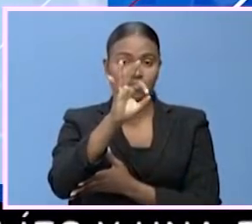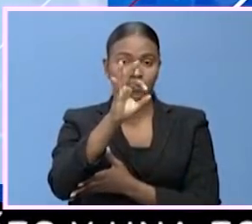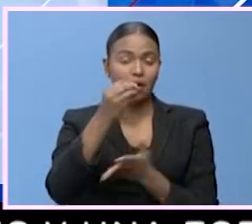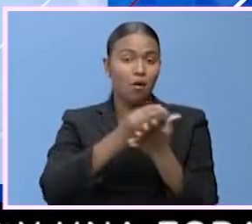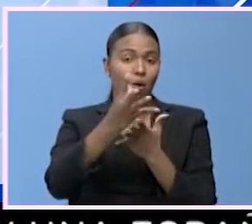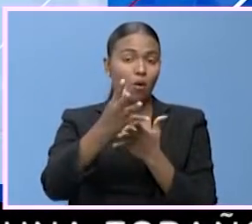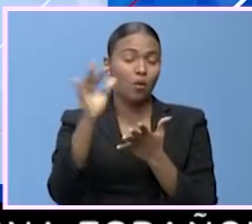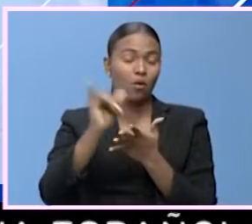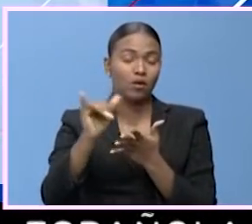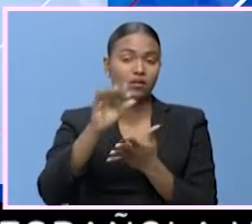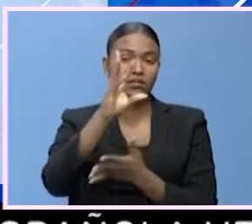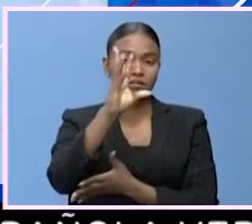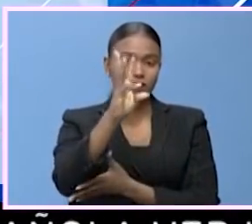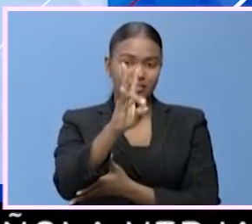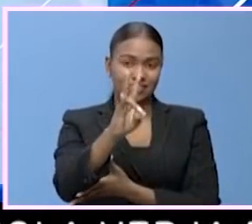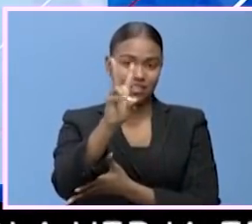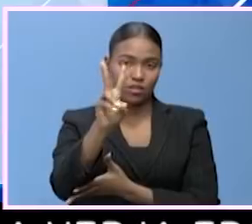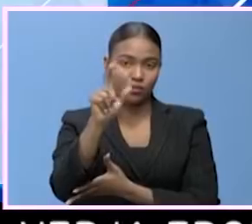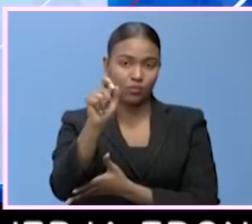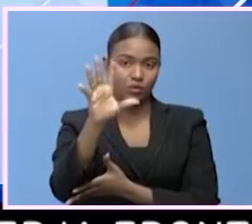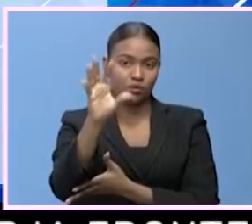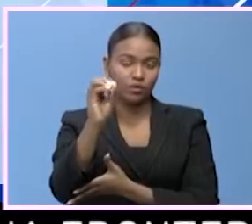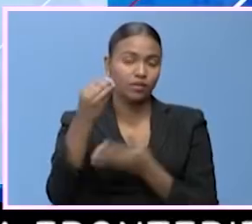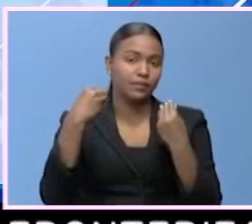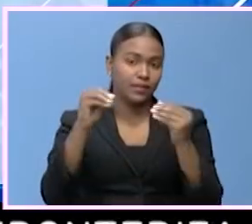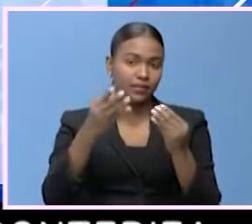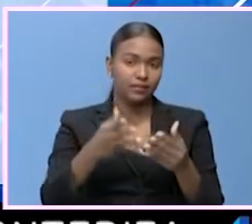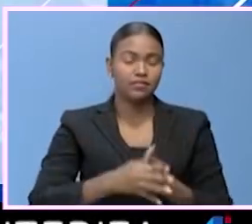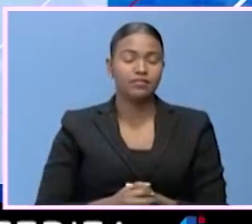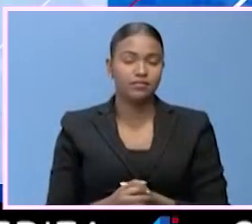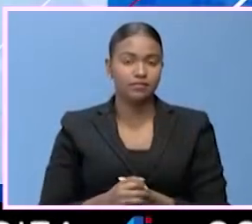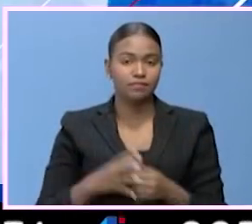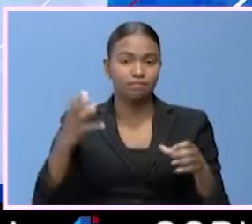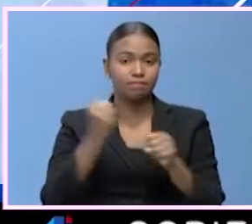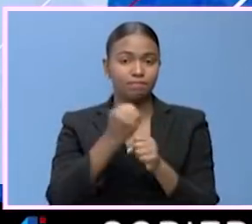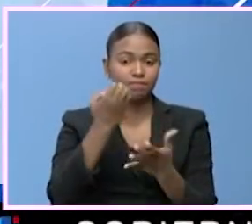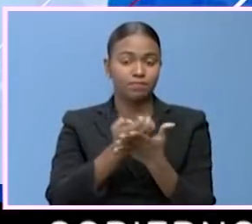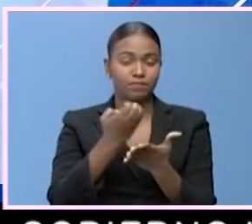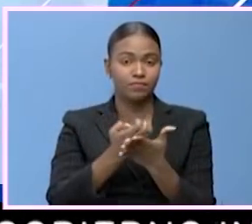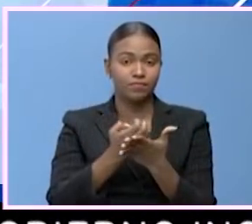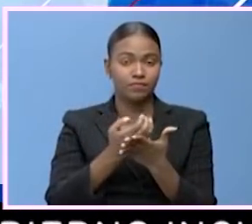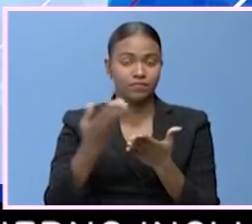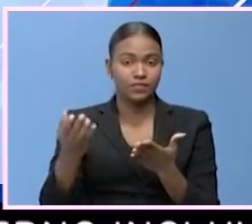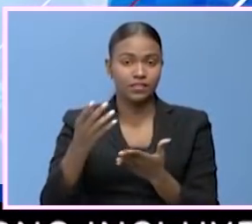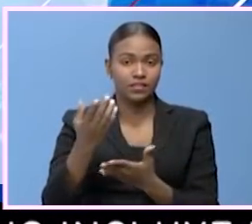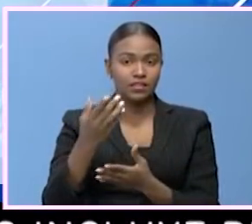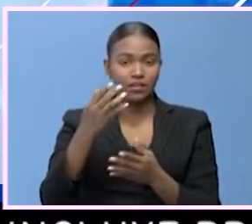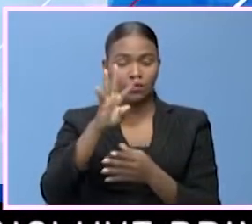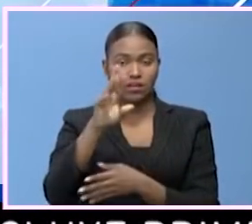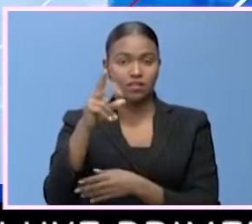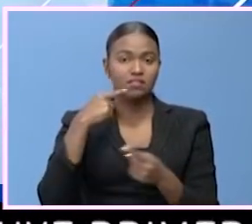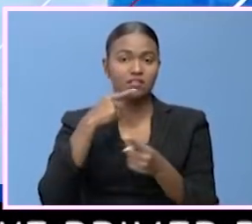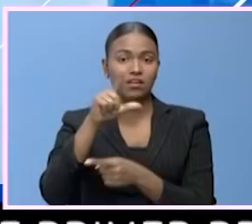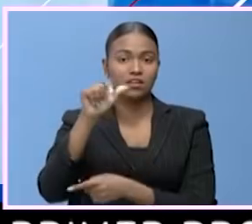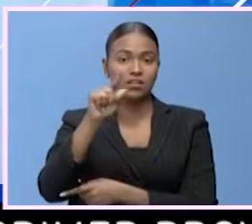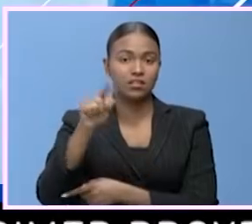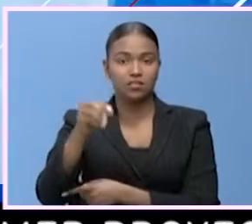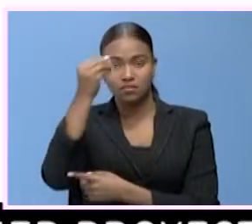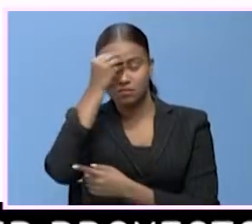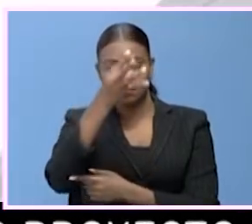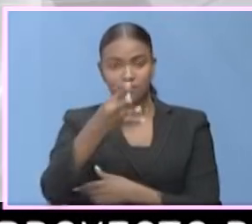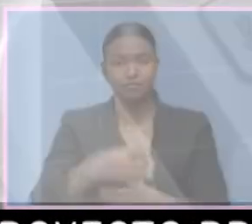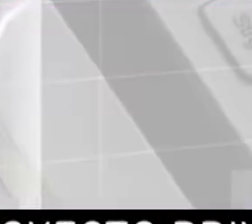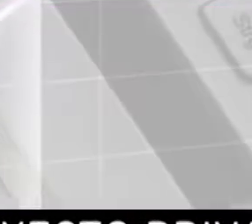la compra y 72.50 la venta. En las económicas para 4RD Noticias, Liz